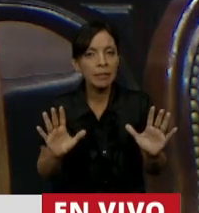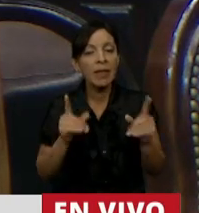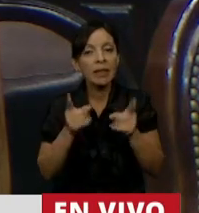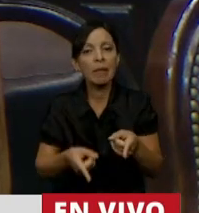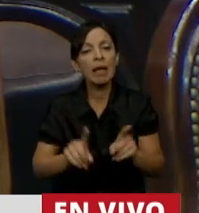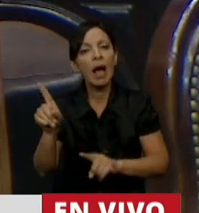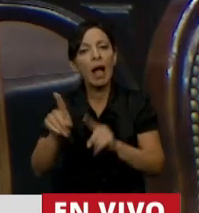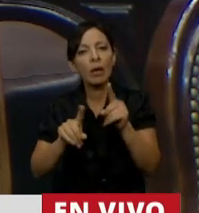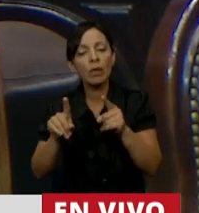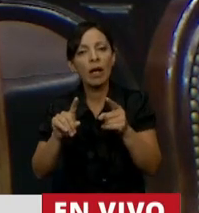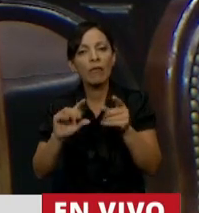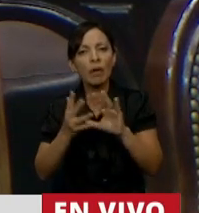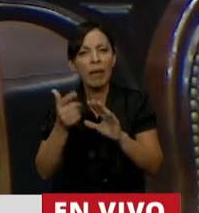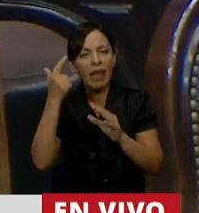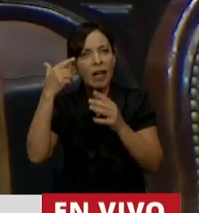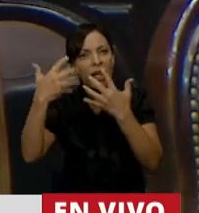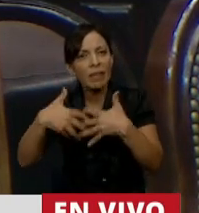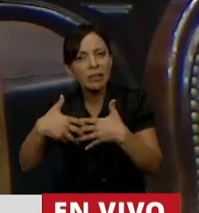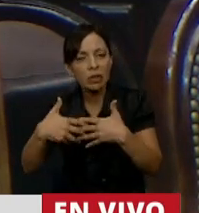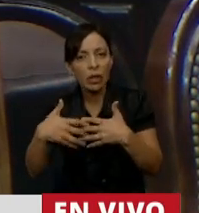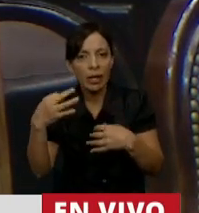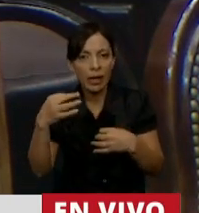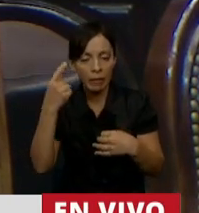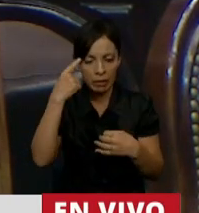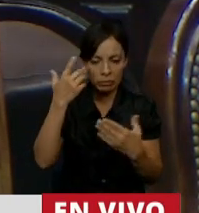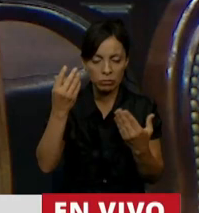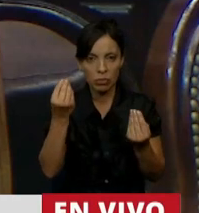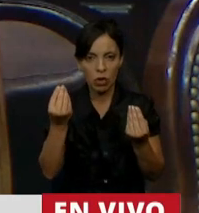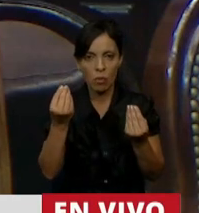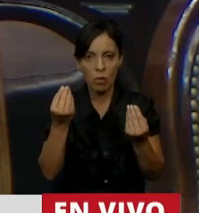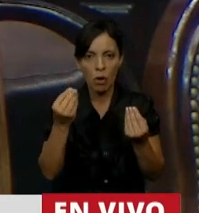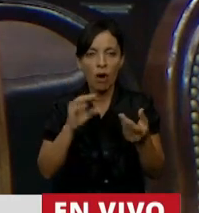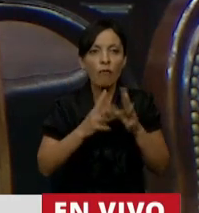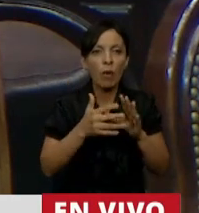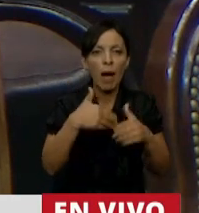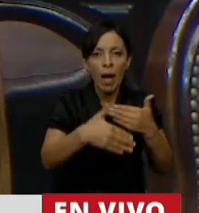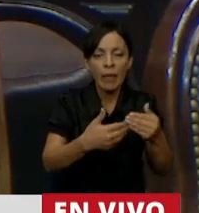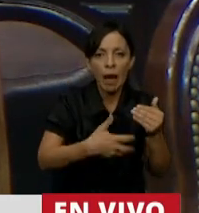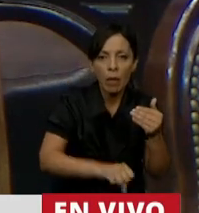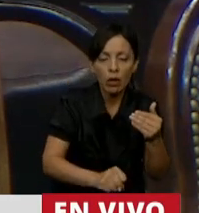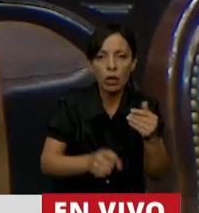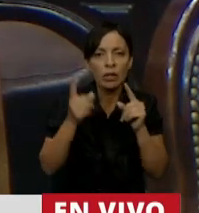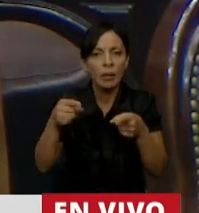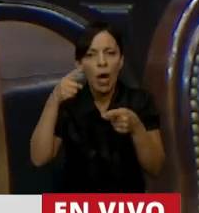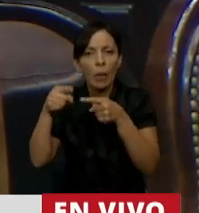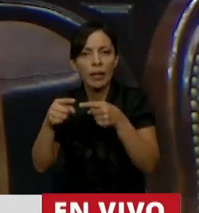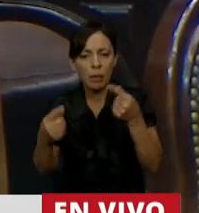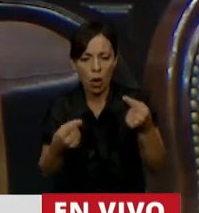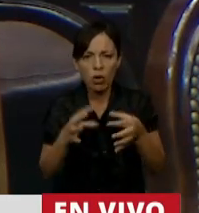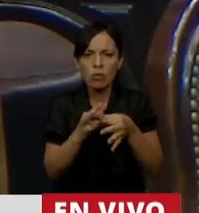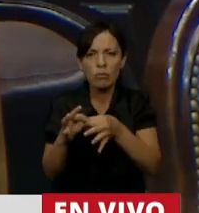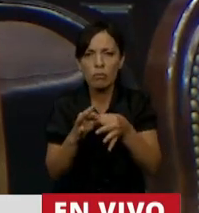de la razonabilidad que se debe tener entre los medios y los fines. Evidentemente estamos optando por un medio